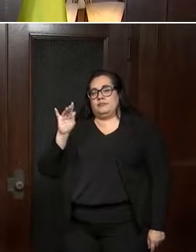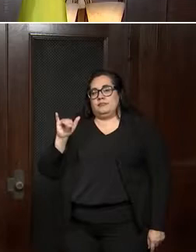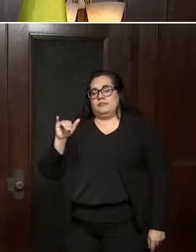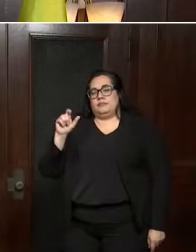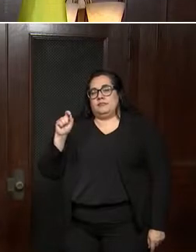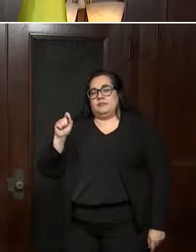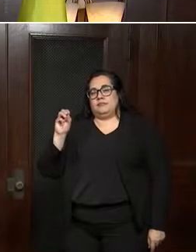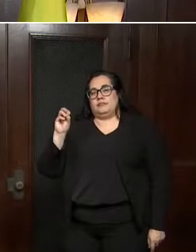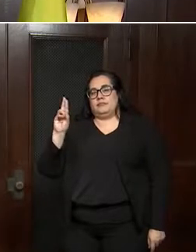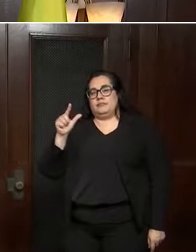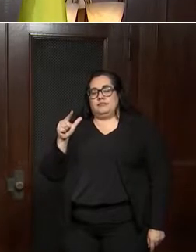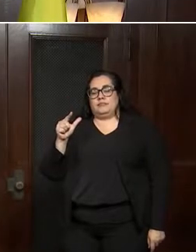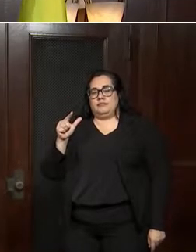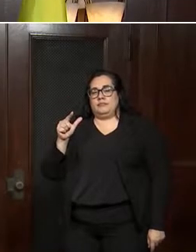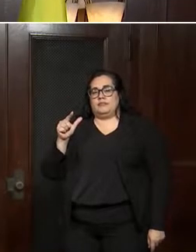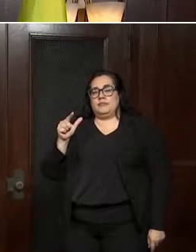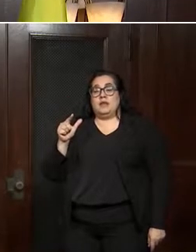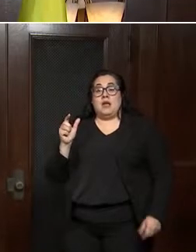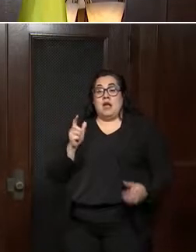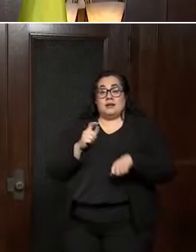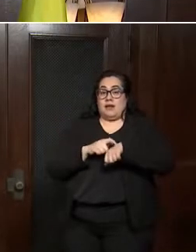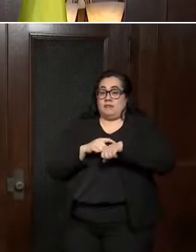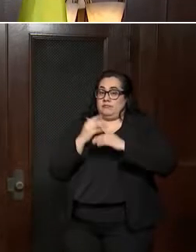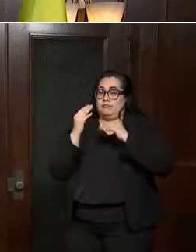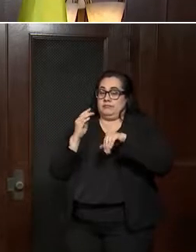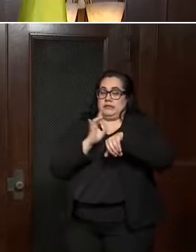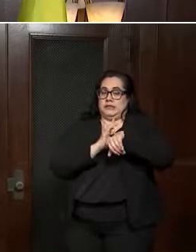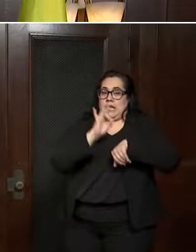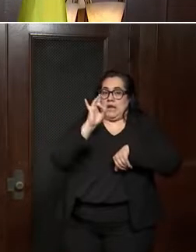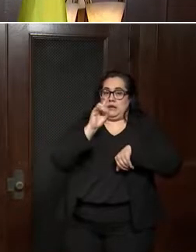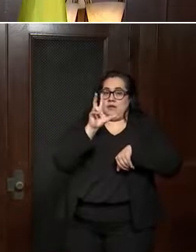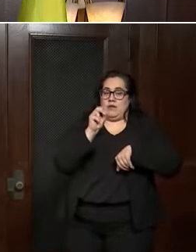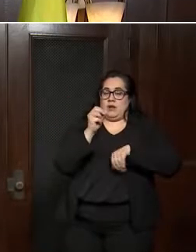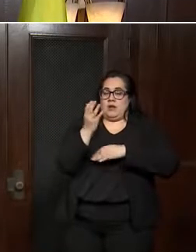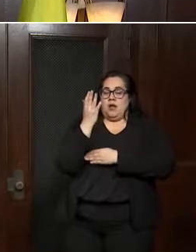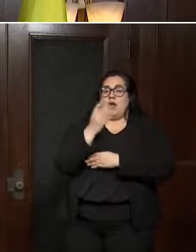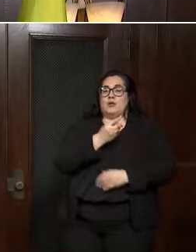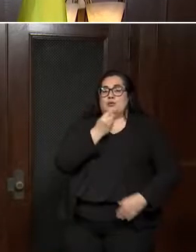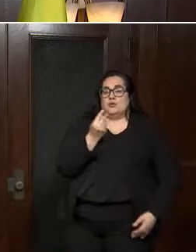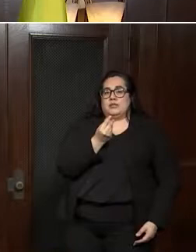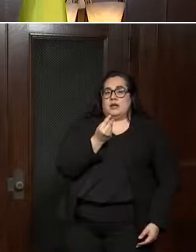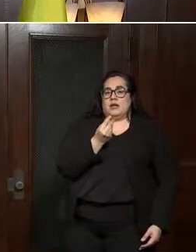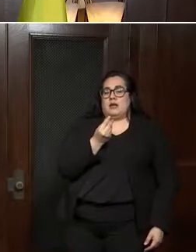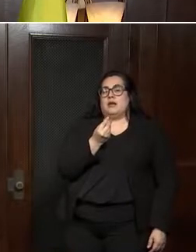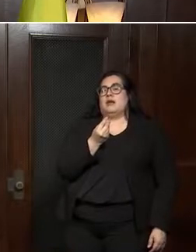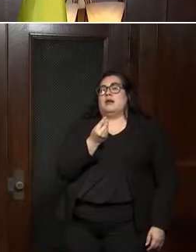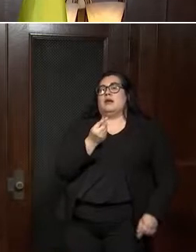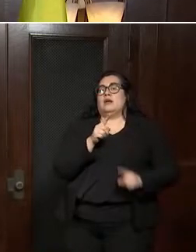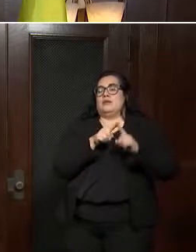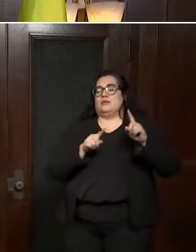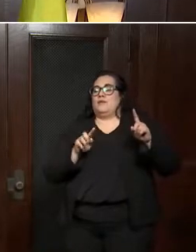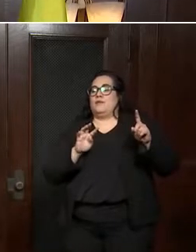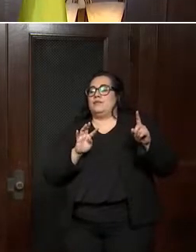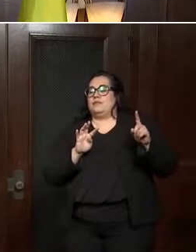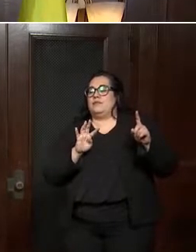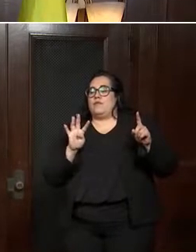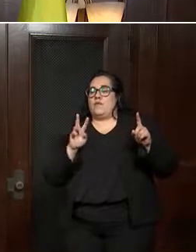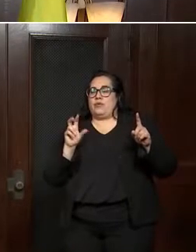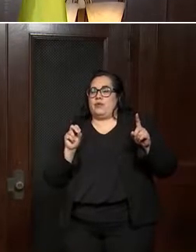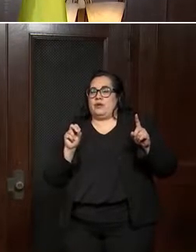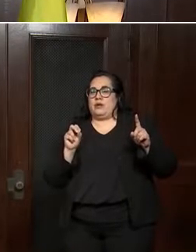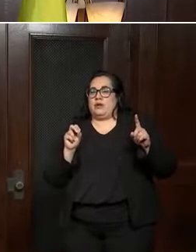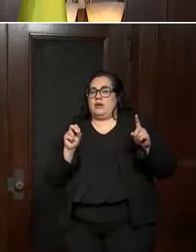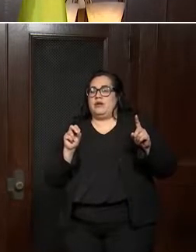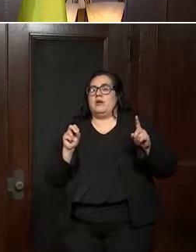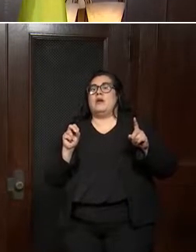hcidla.lacity.org entre las 8:30 de la mañana los martes y las 4:30 de la tarde